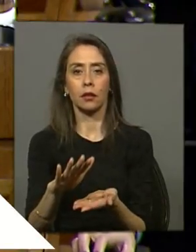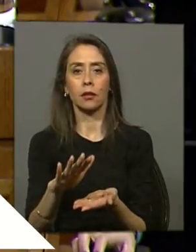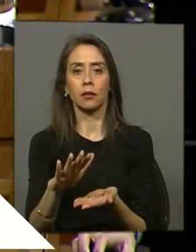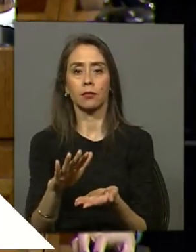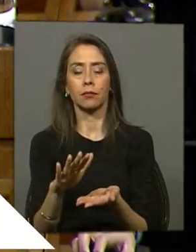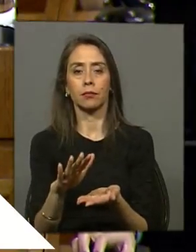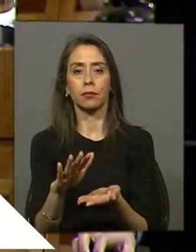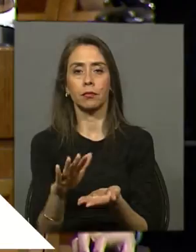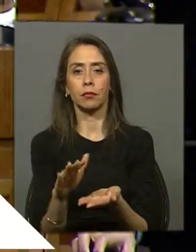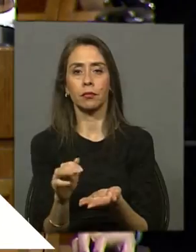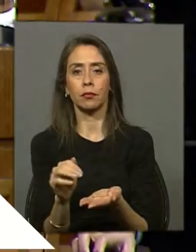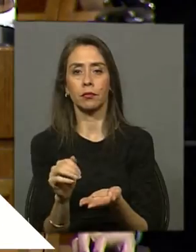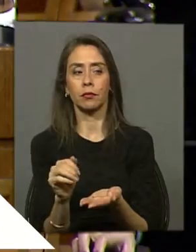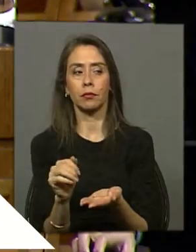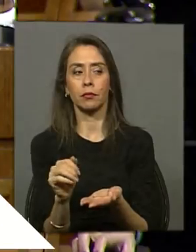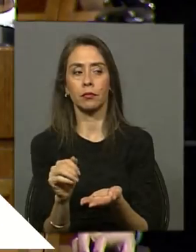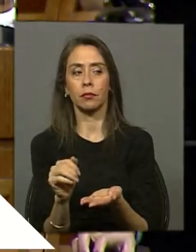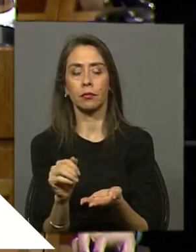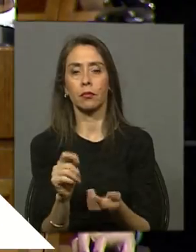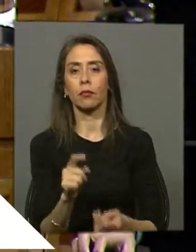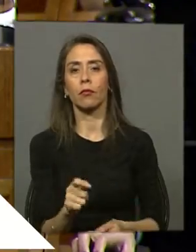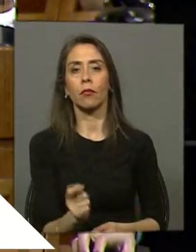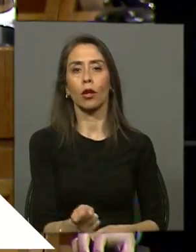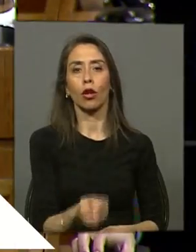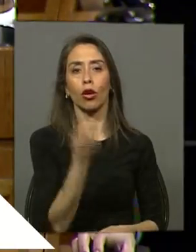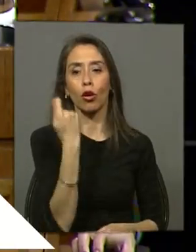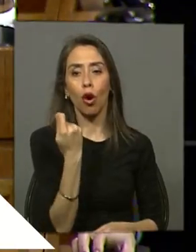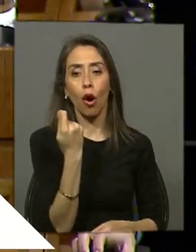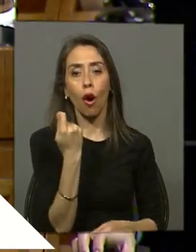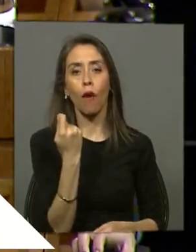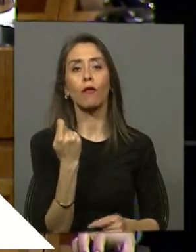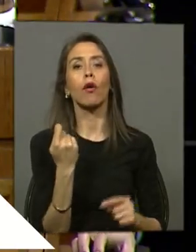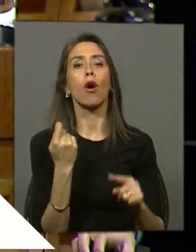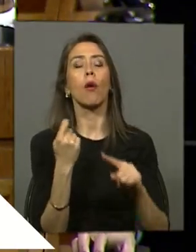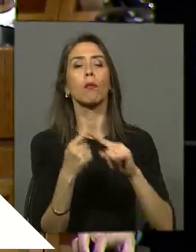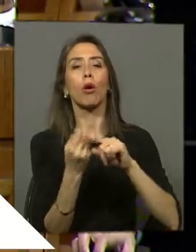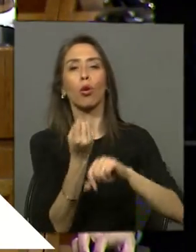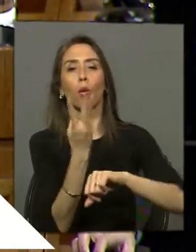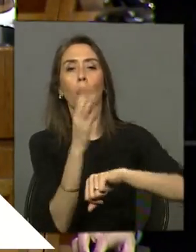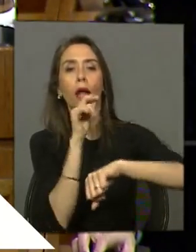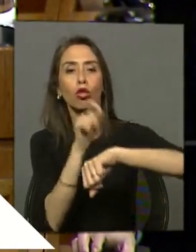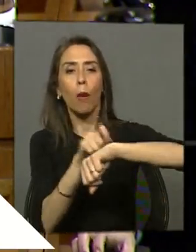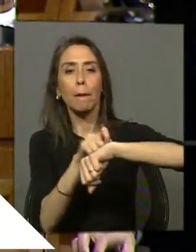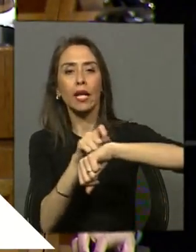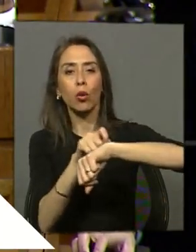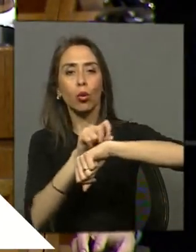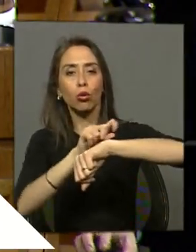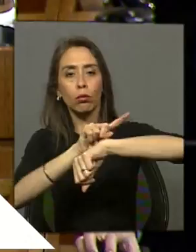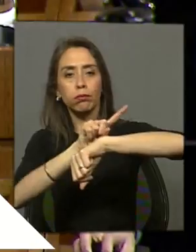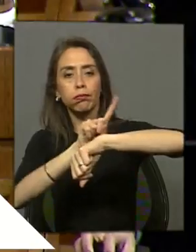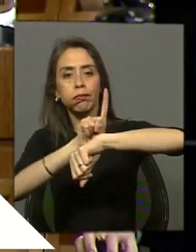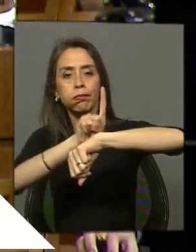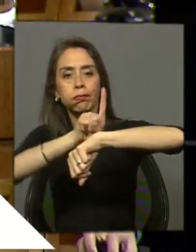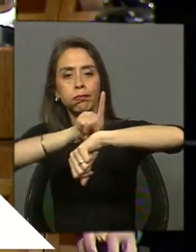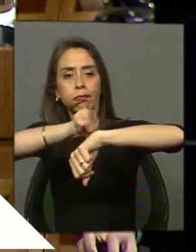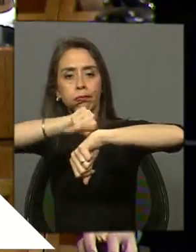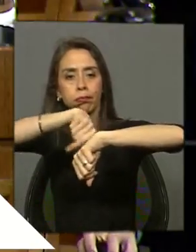viendo acá es que hay un cobro que se le va a hacer por minuto efectivo, es una posibilidad